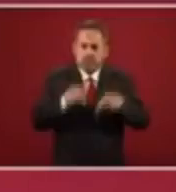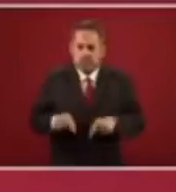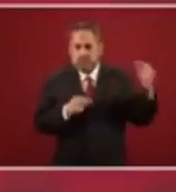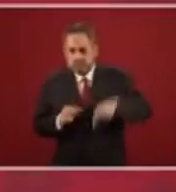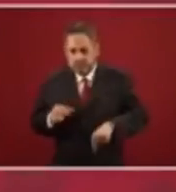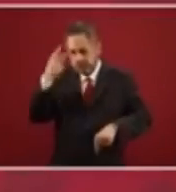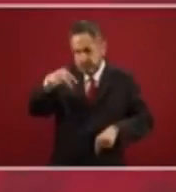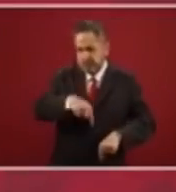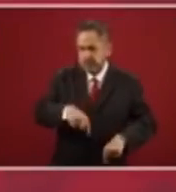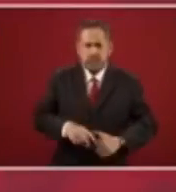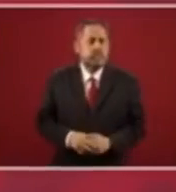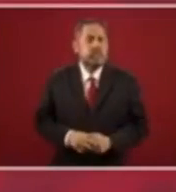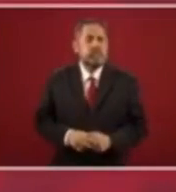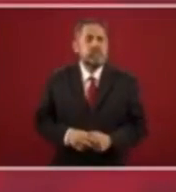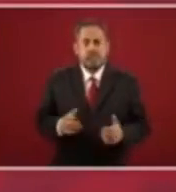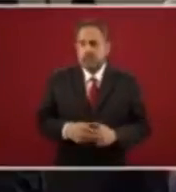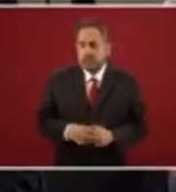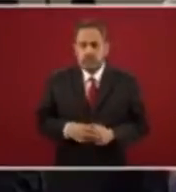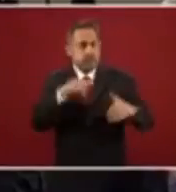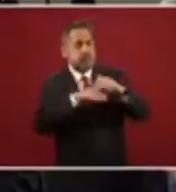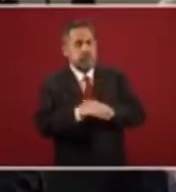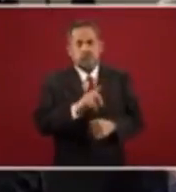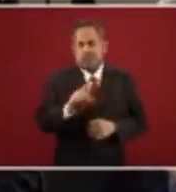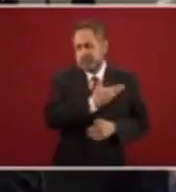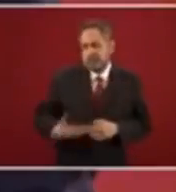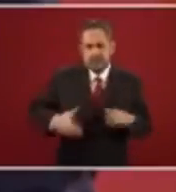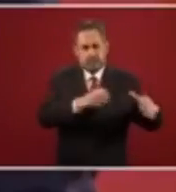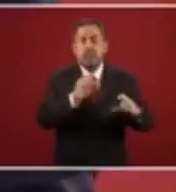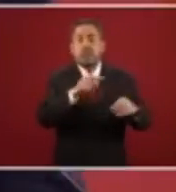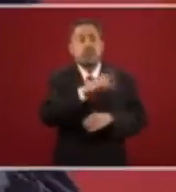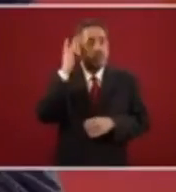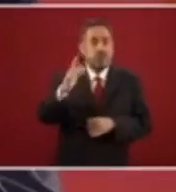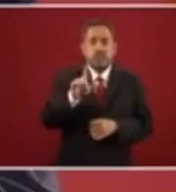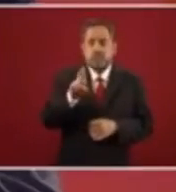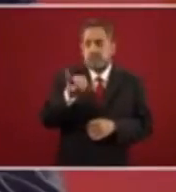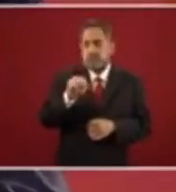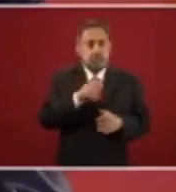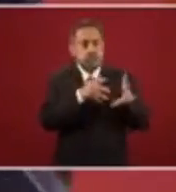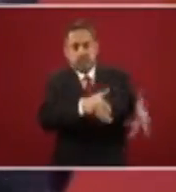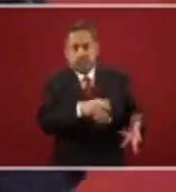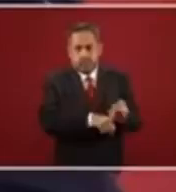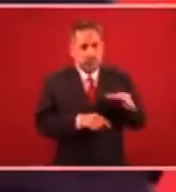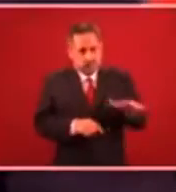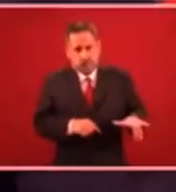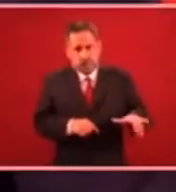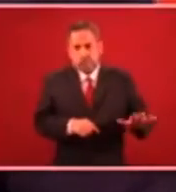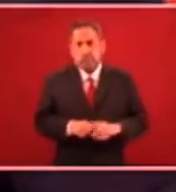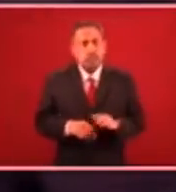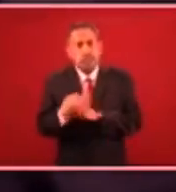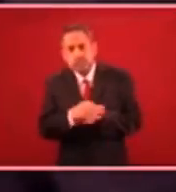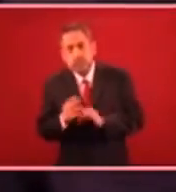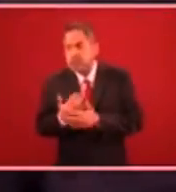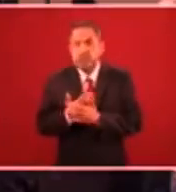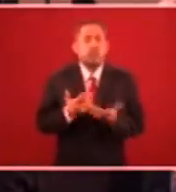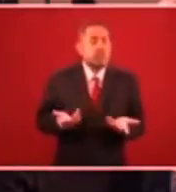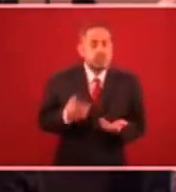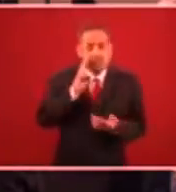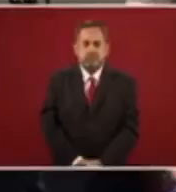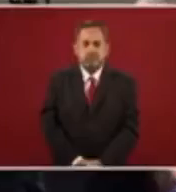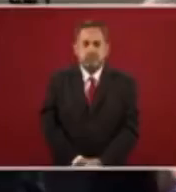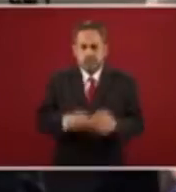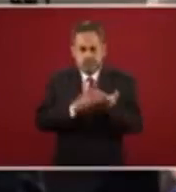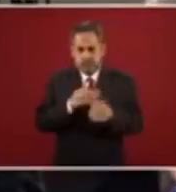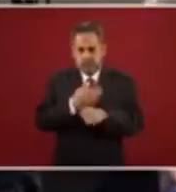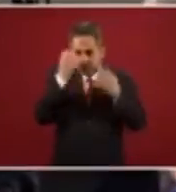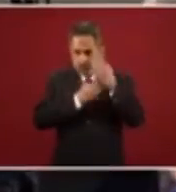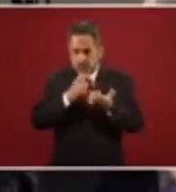México, al hangar presidencial o a Santa Lucía, y ahí va a estar mientras se vende el